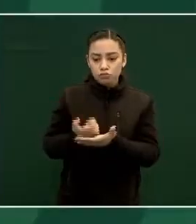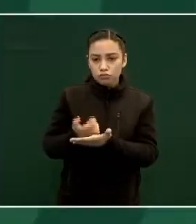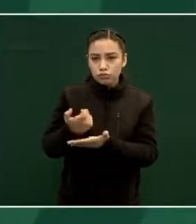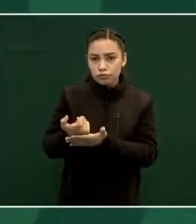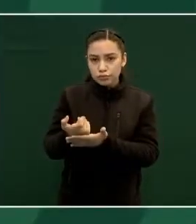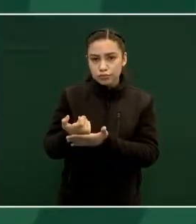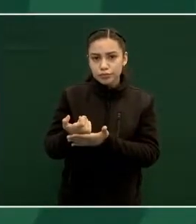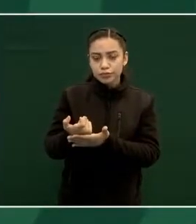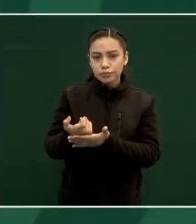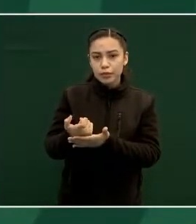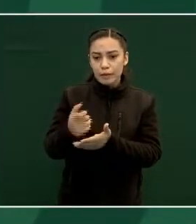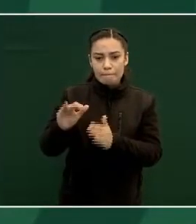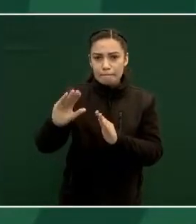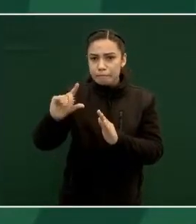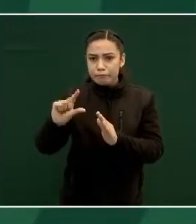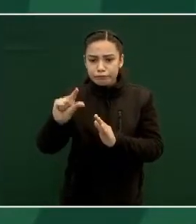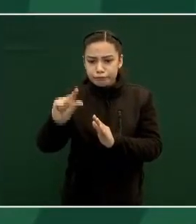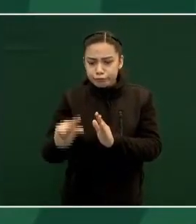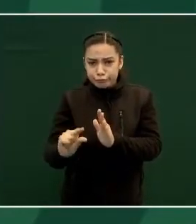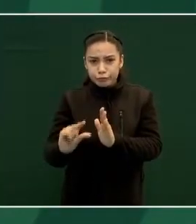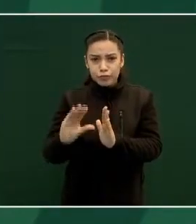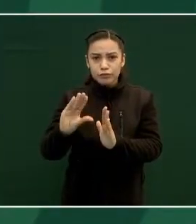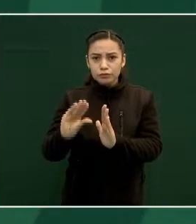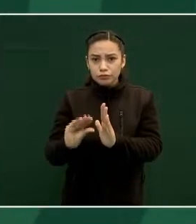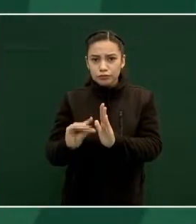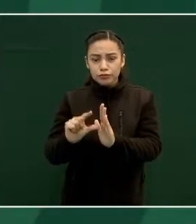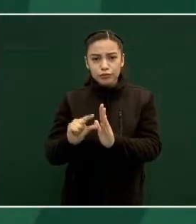por los sueldos.